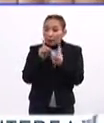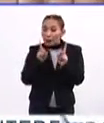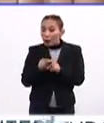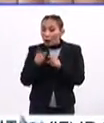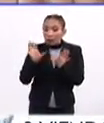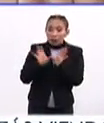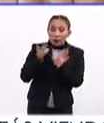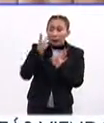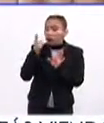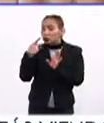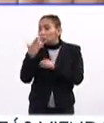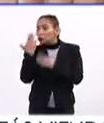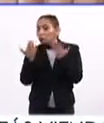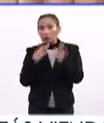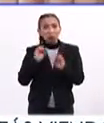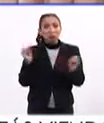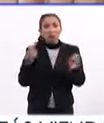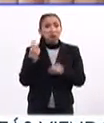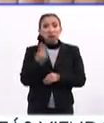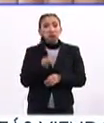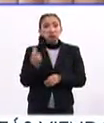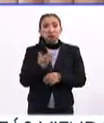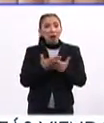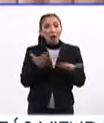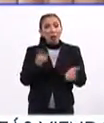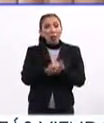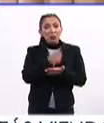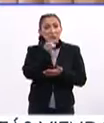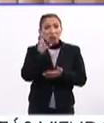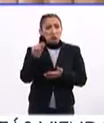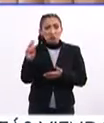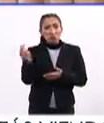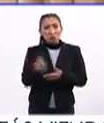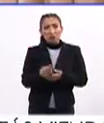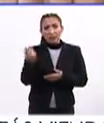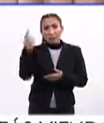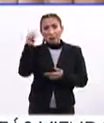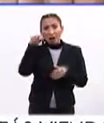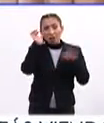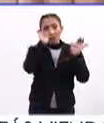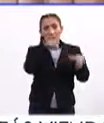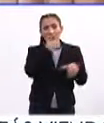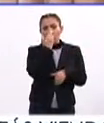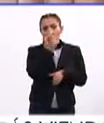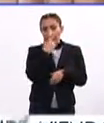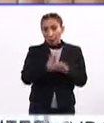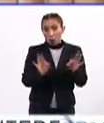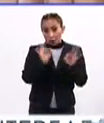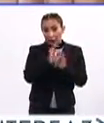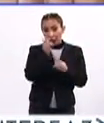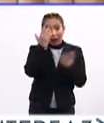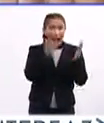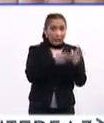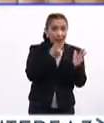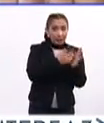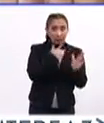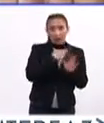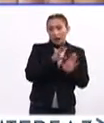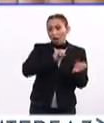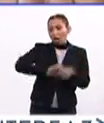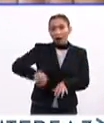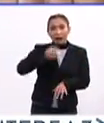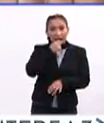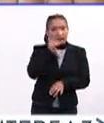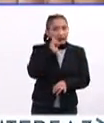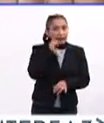diplomas o certificados de estudios que la gente tenga que presentar para poder ingresar a la escuela, que esto es algo fundamental porque no podemos dejar a los niños y